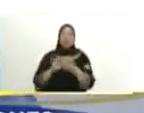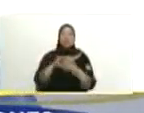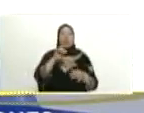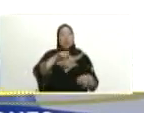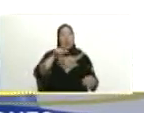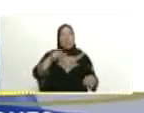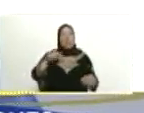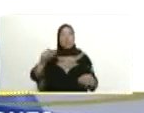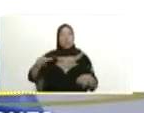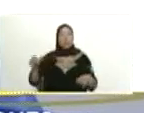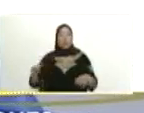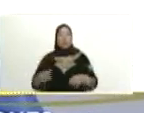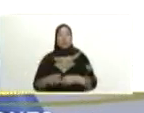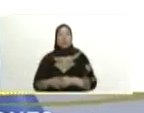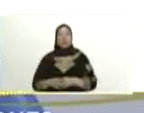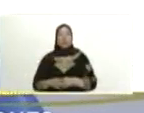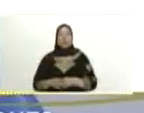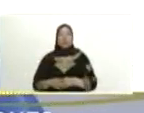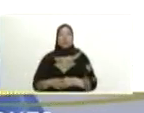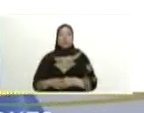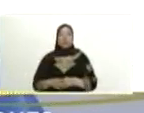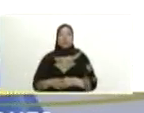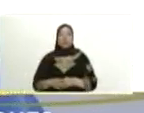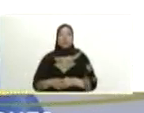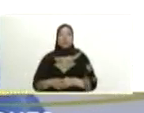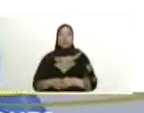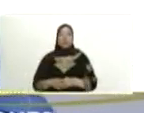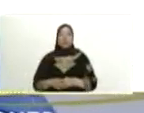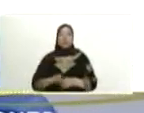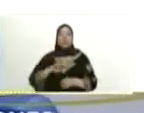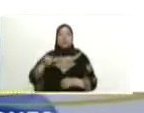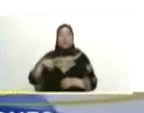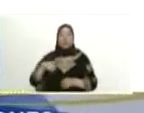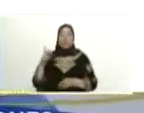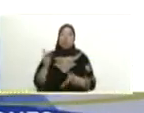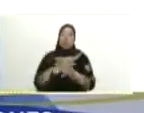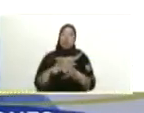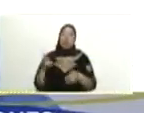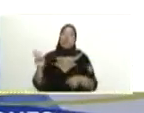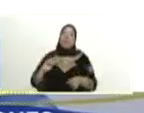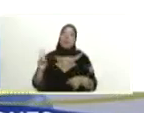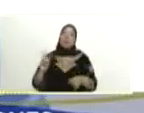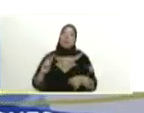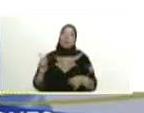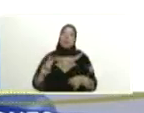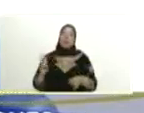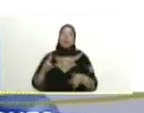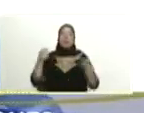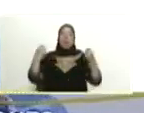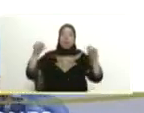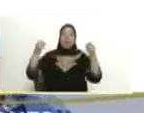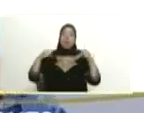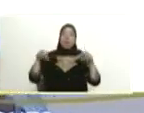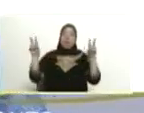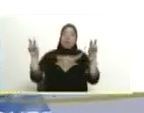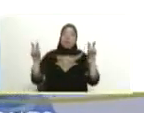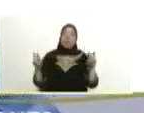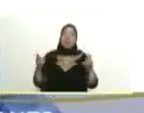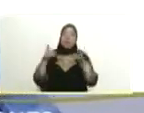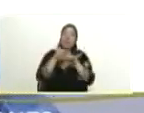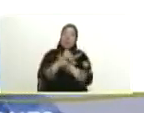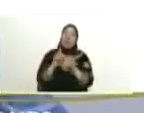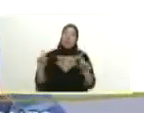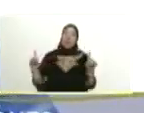gente. ¿Ves? Eso que nosotros estamos haciendo en Venezuela es el ensayo de una nueva